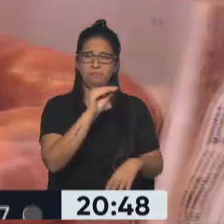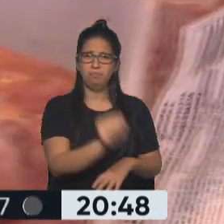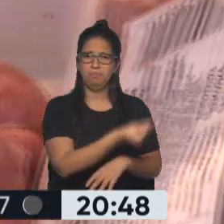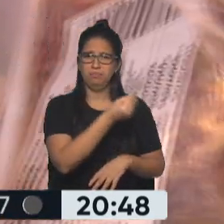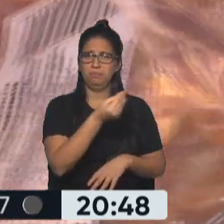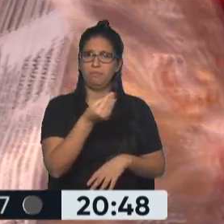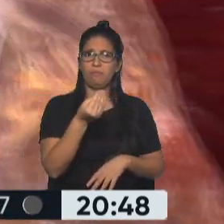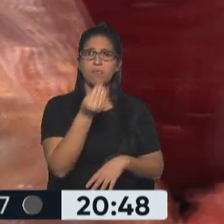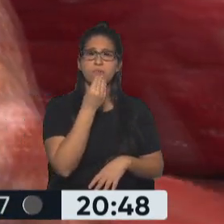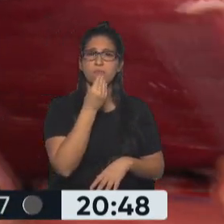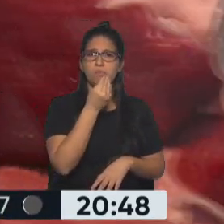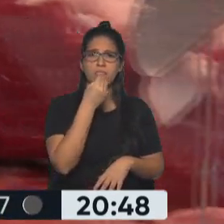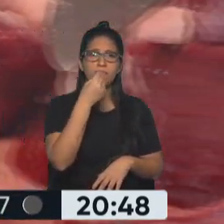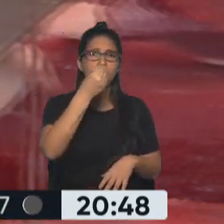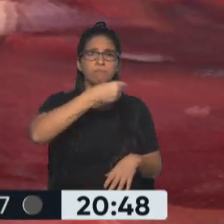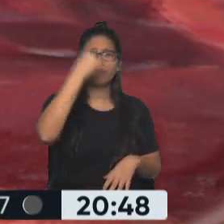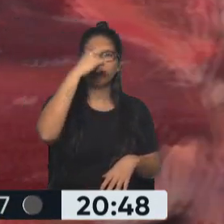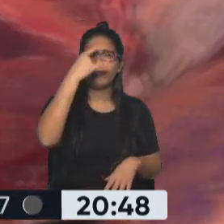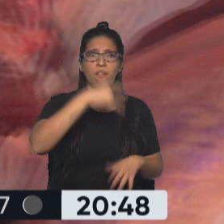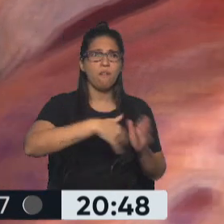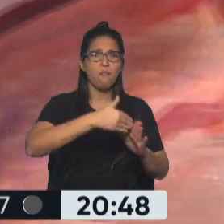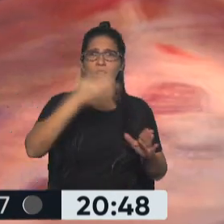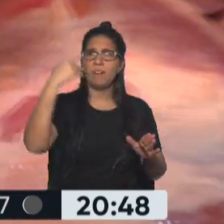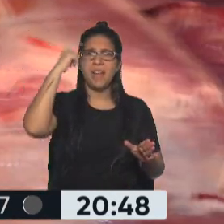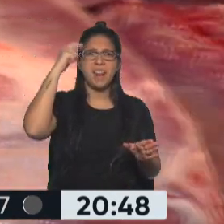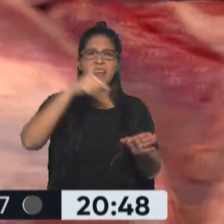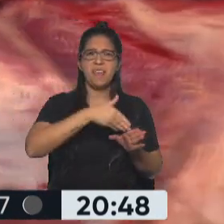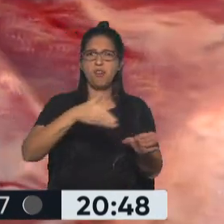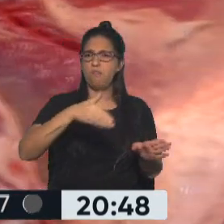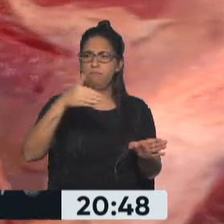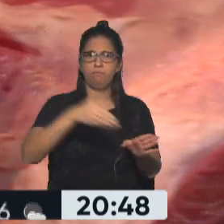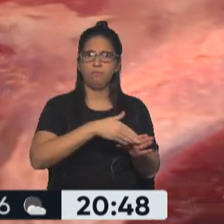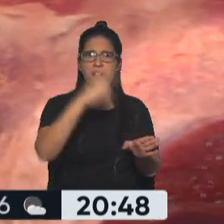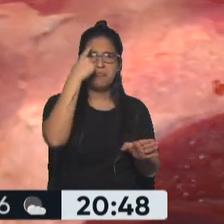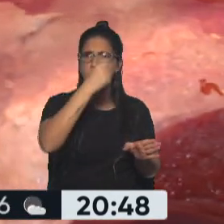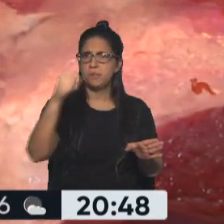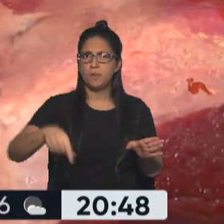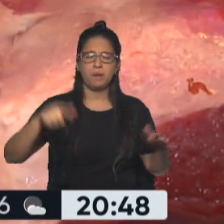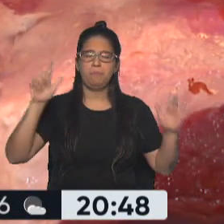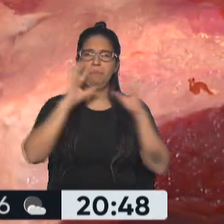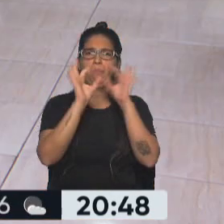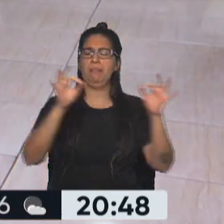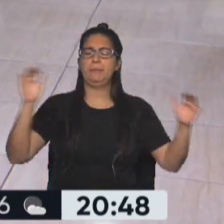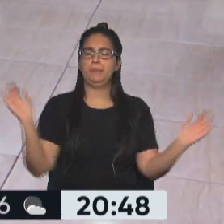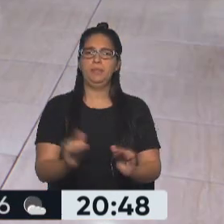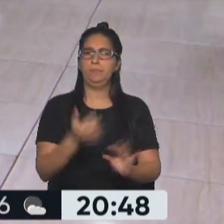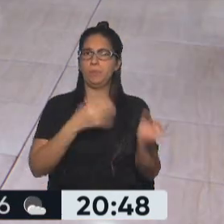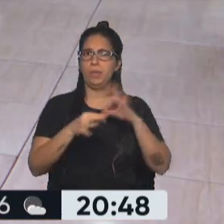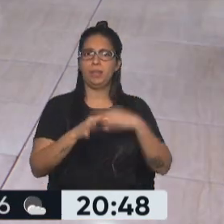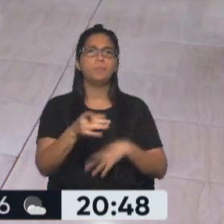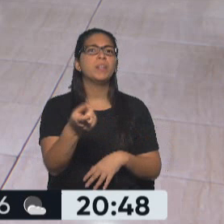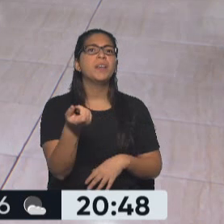consumo de carne ya se viene notando desde enero de este año. Bien, a ver, y lo poco que se